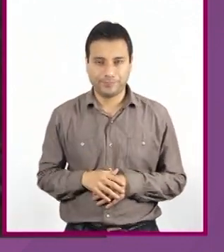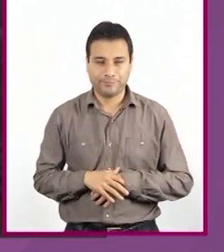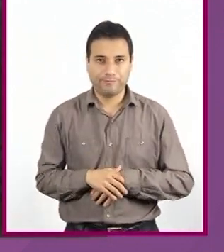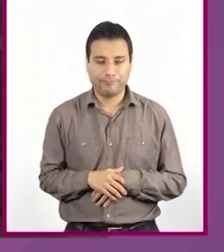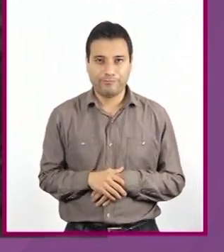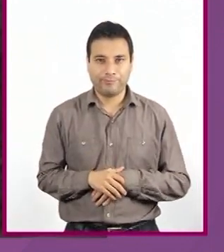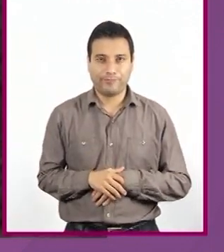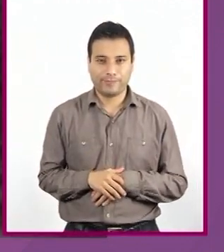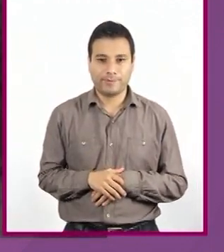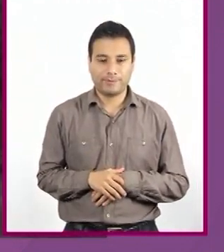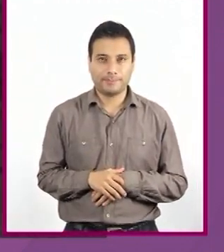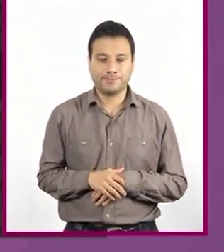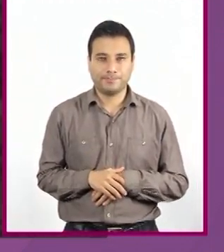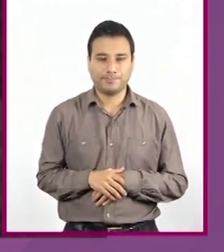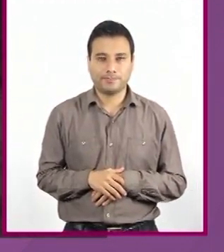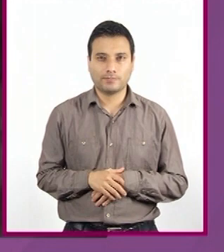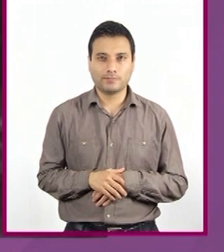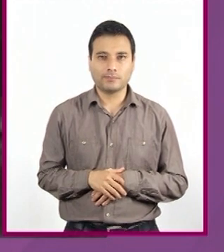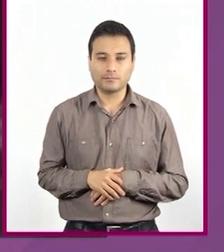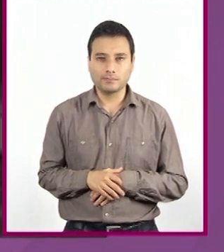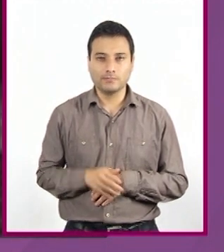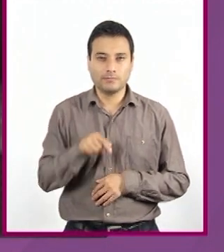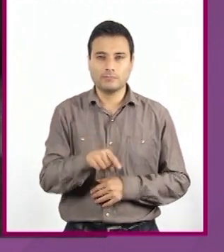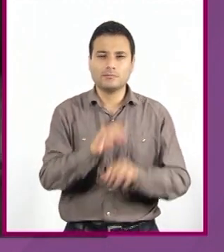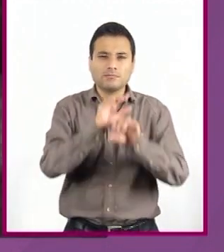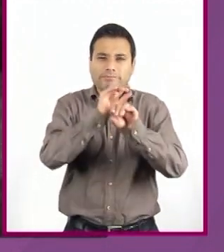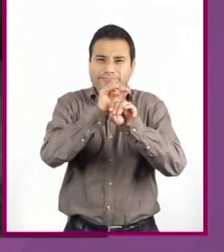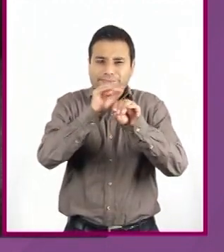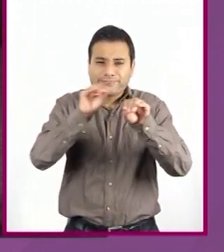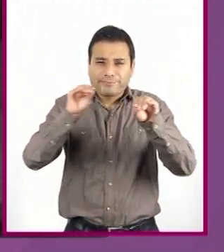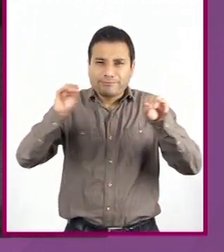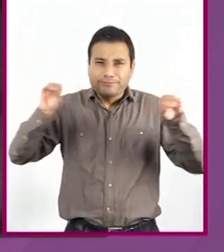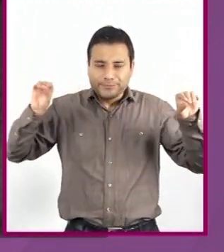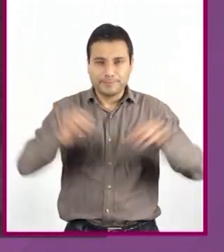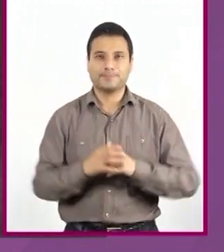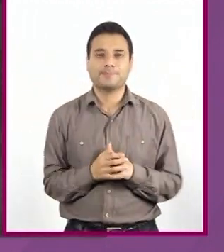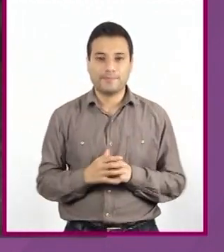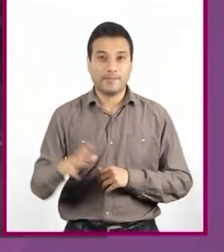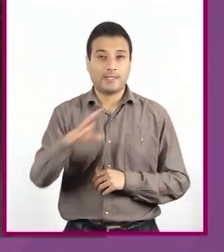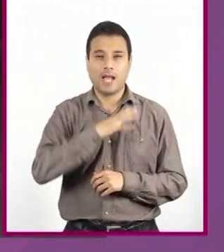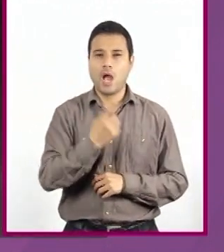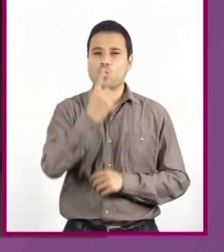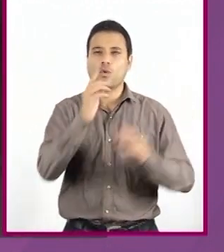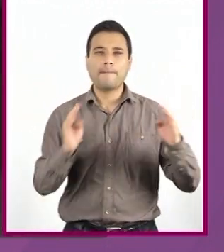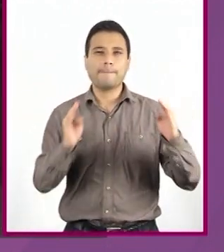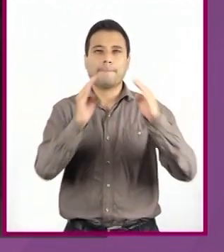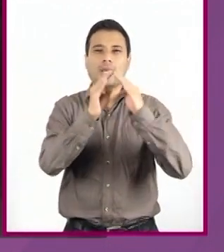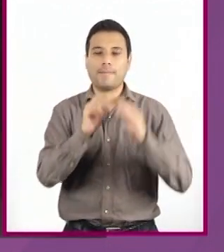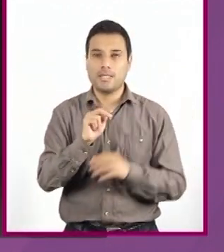indicio, silencioso y aparentemente solitario, era la conocida pirámide de los nichos.